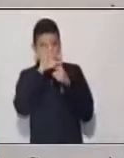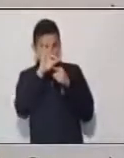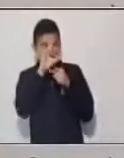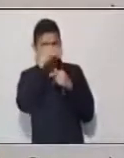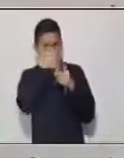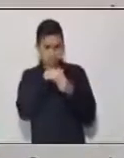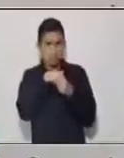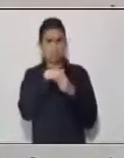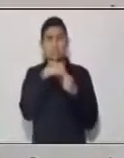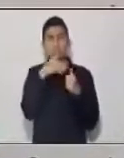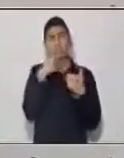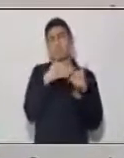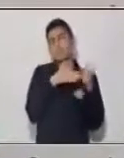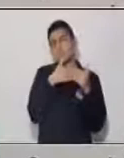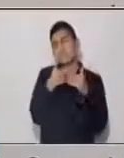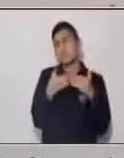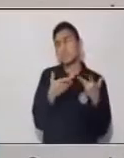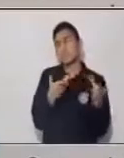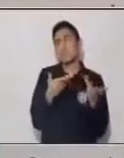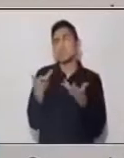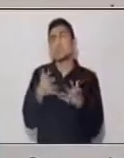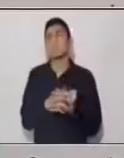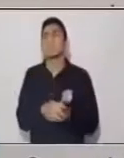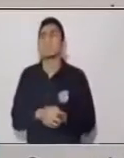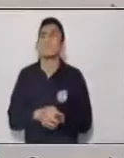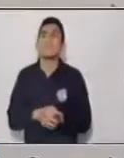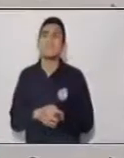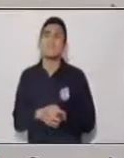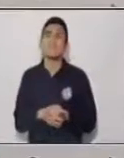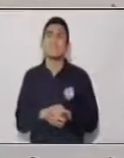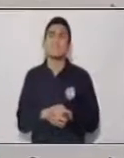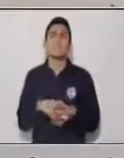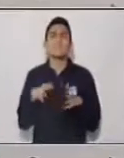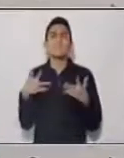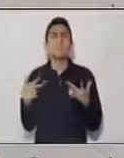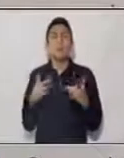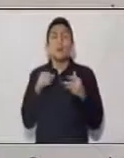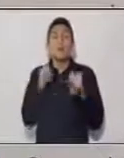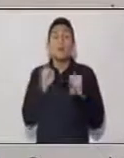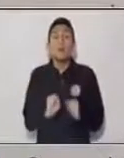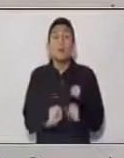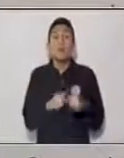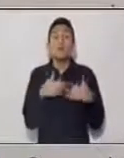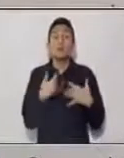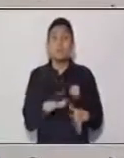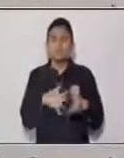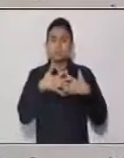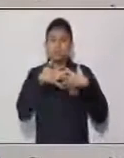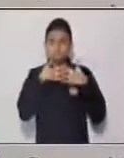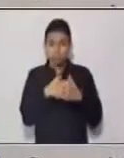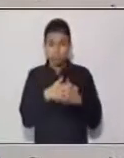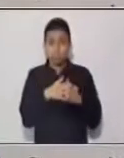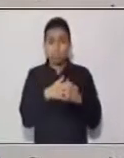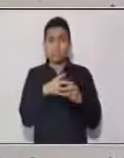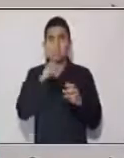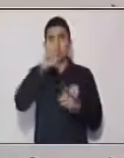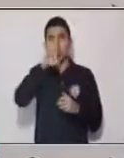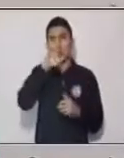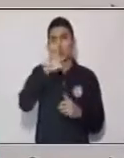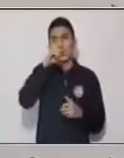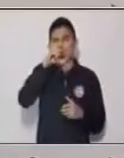o bajo cualquier tipo de curva, el poder construir